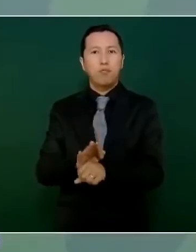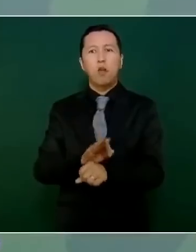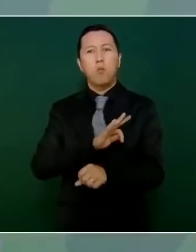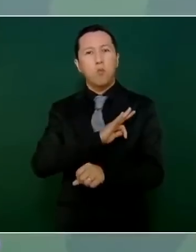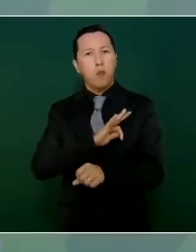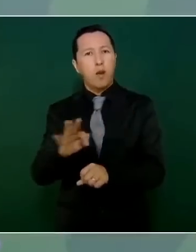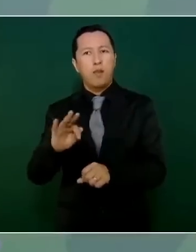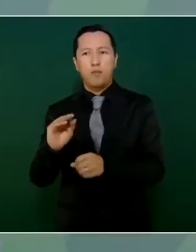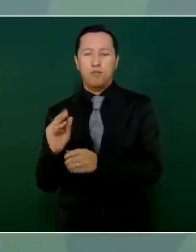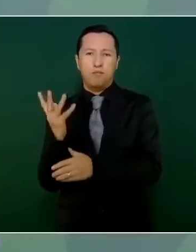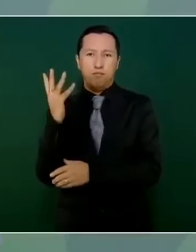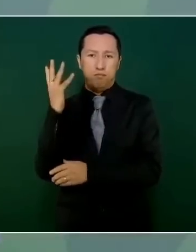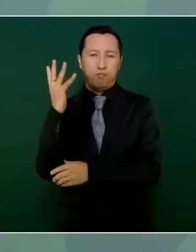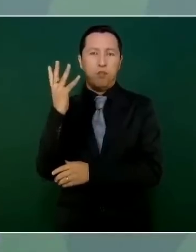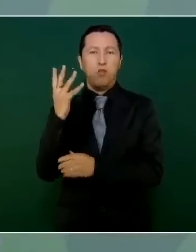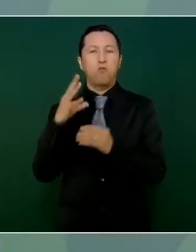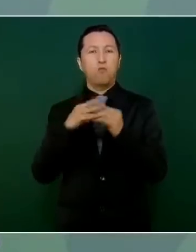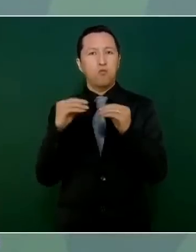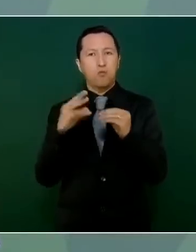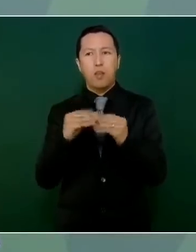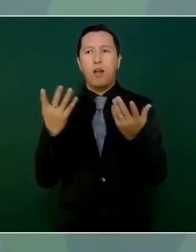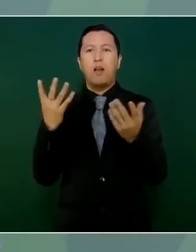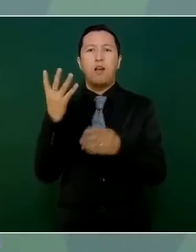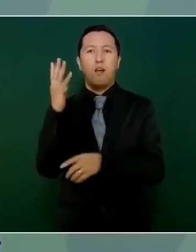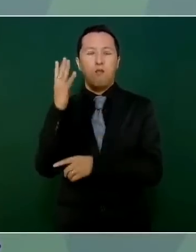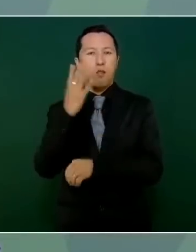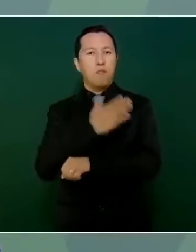maderables, 10,000